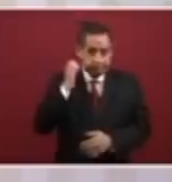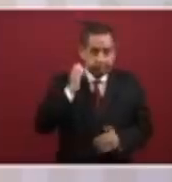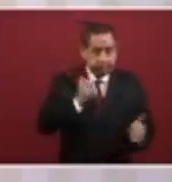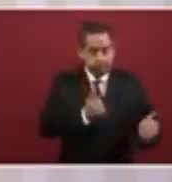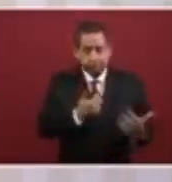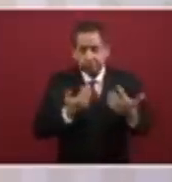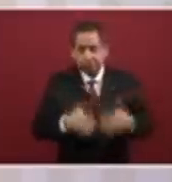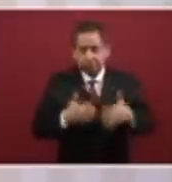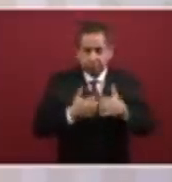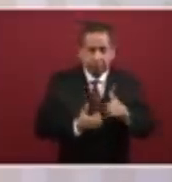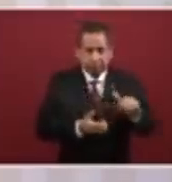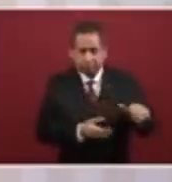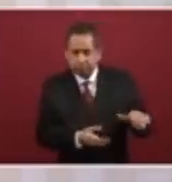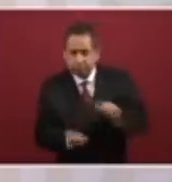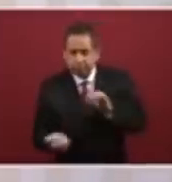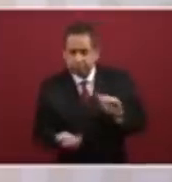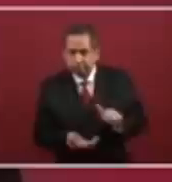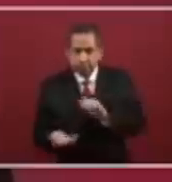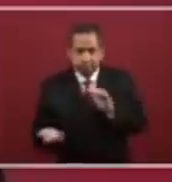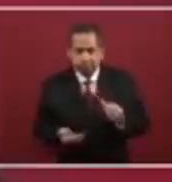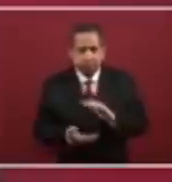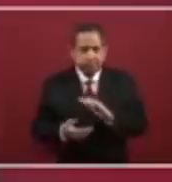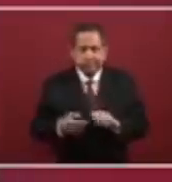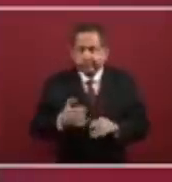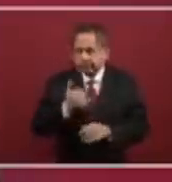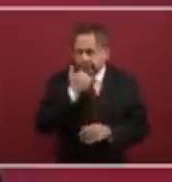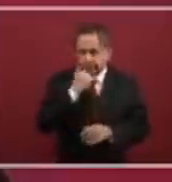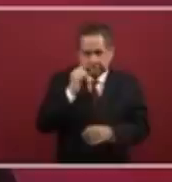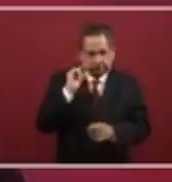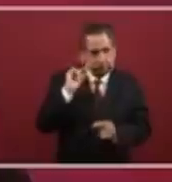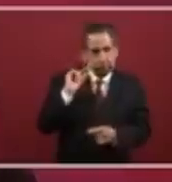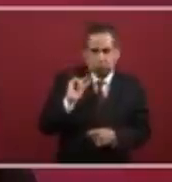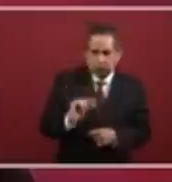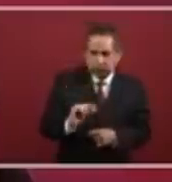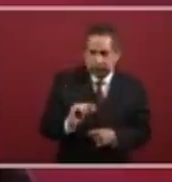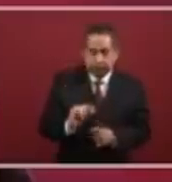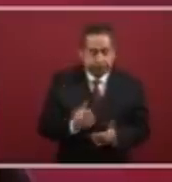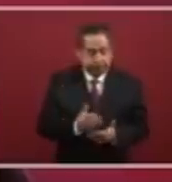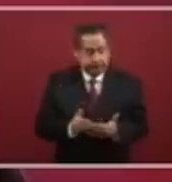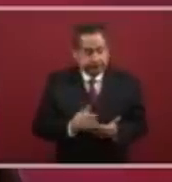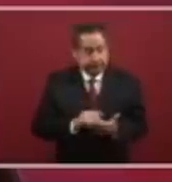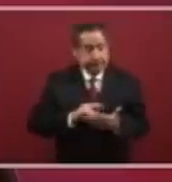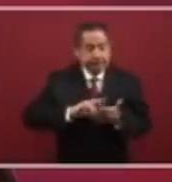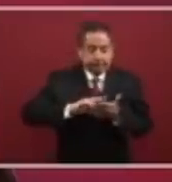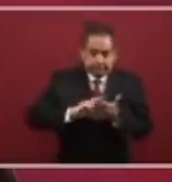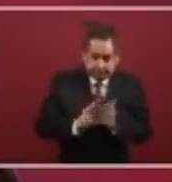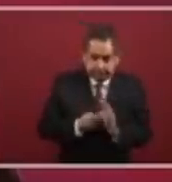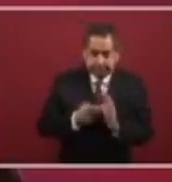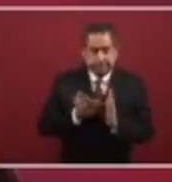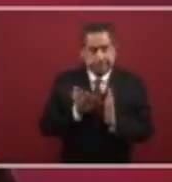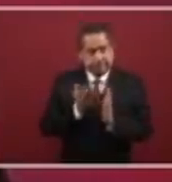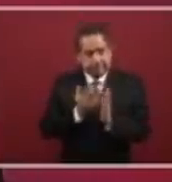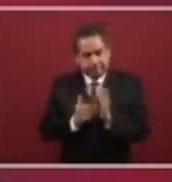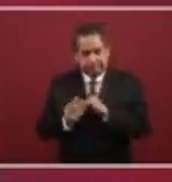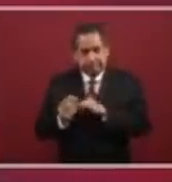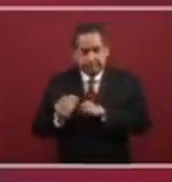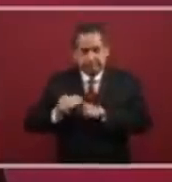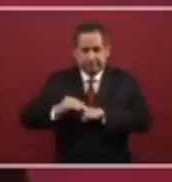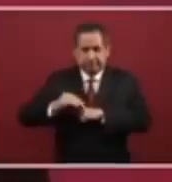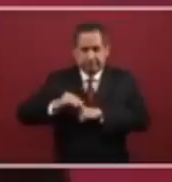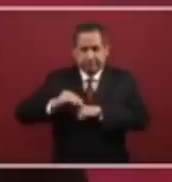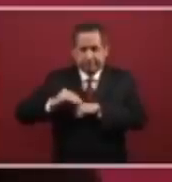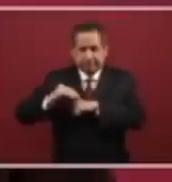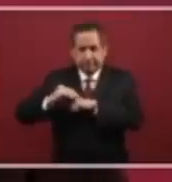donde consideramos que se tocó fondo. Y ya para este primer trimestre, en estos meses después de